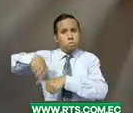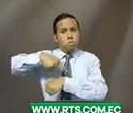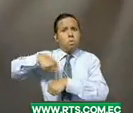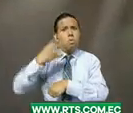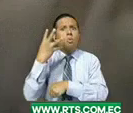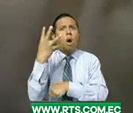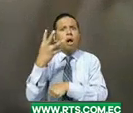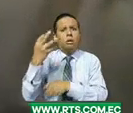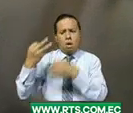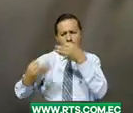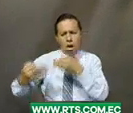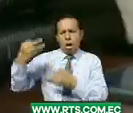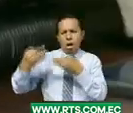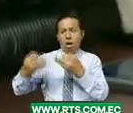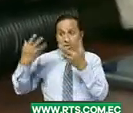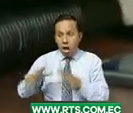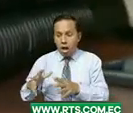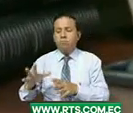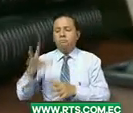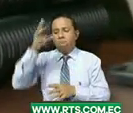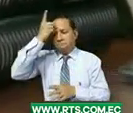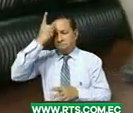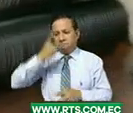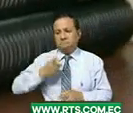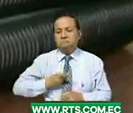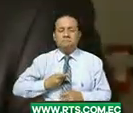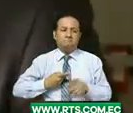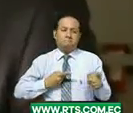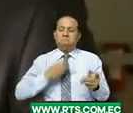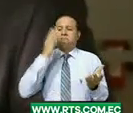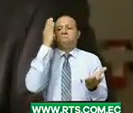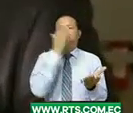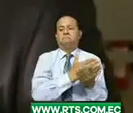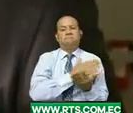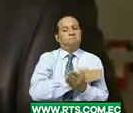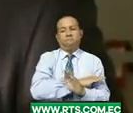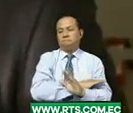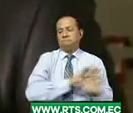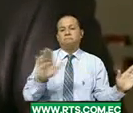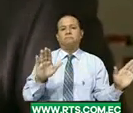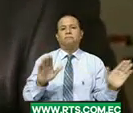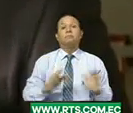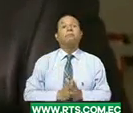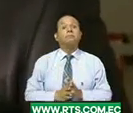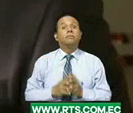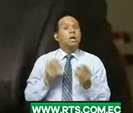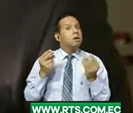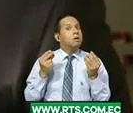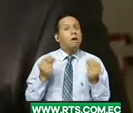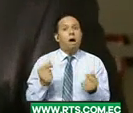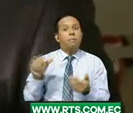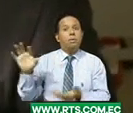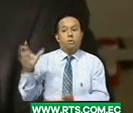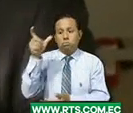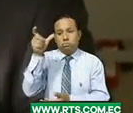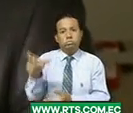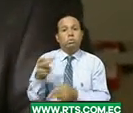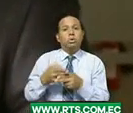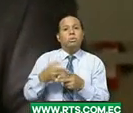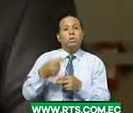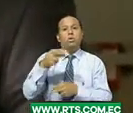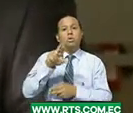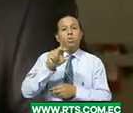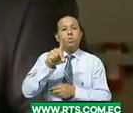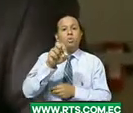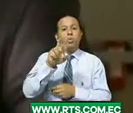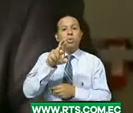cautelares concedidas a él, que lo mantenían en el puesto. De manera inmediata, el doctor Guarderas tiene que asumir la alcaldía de Quito.